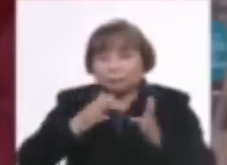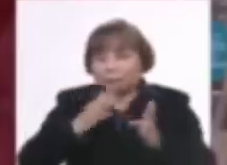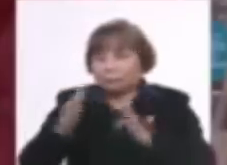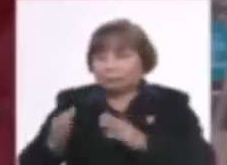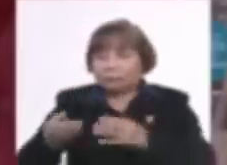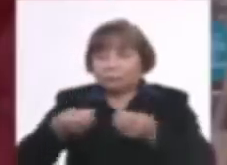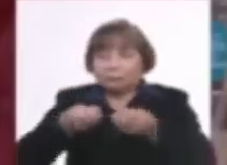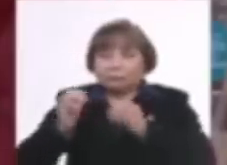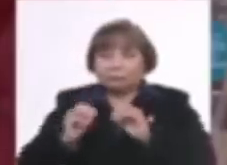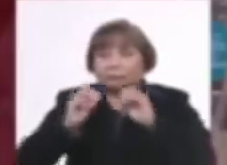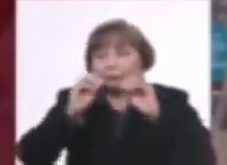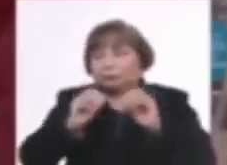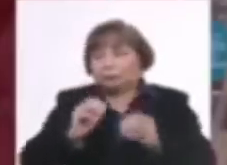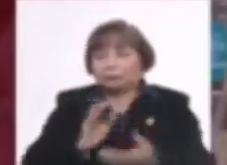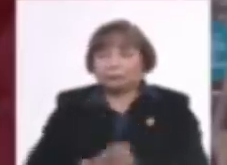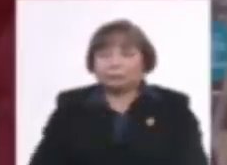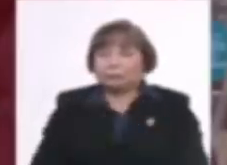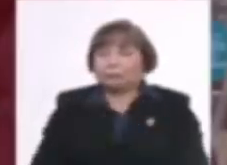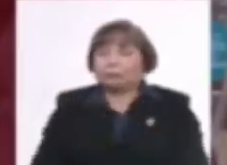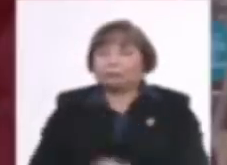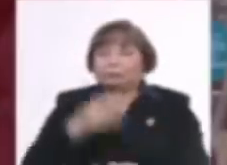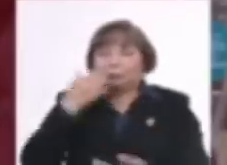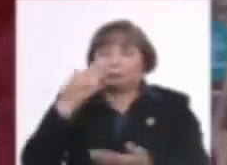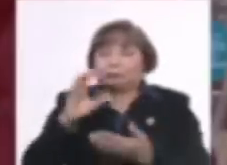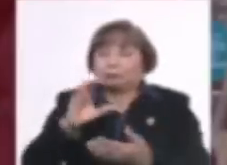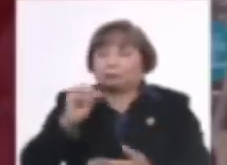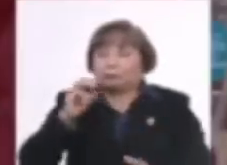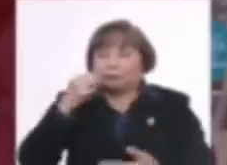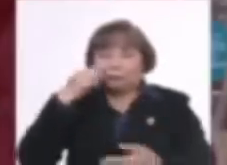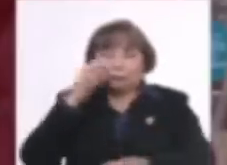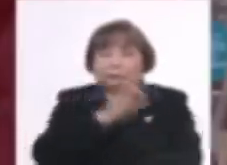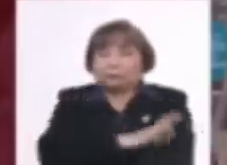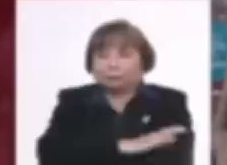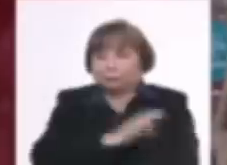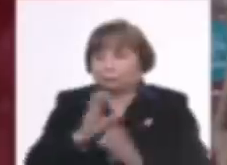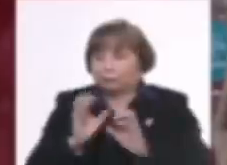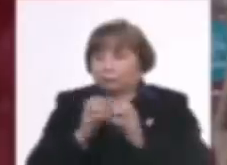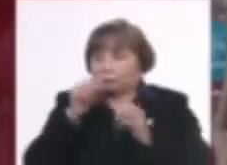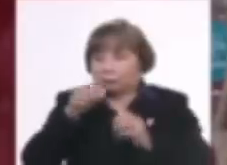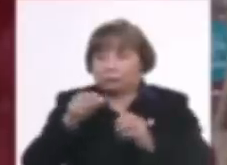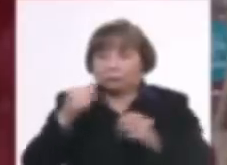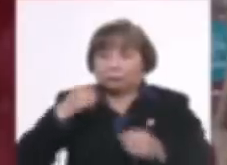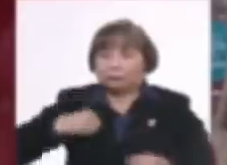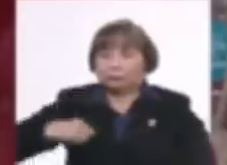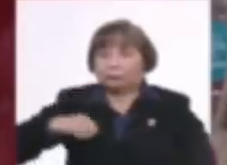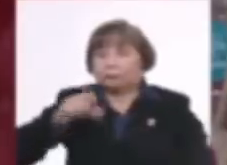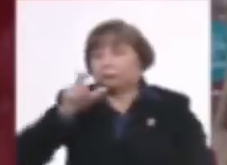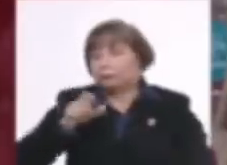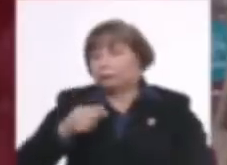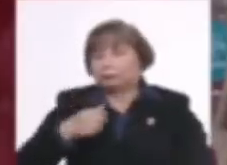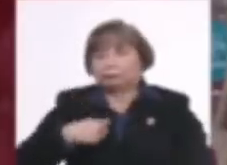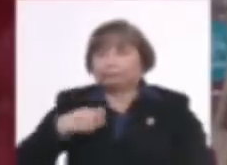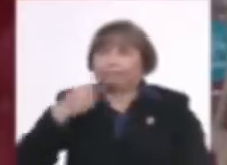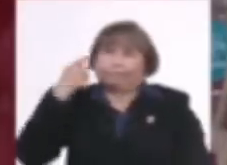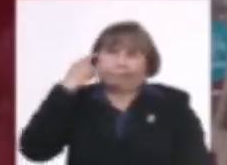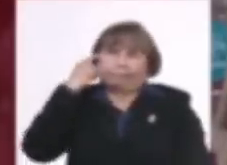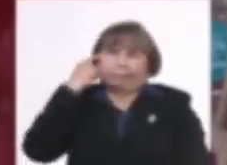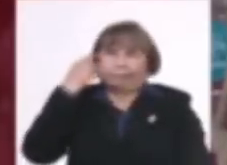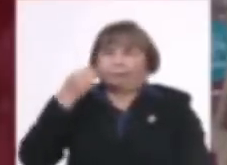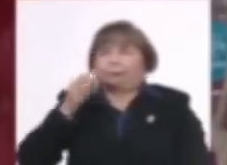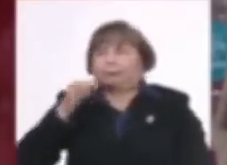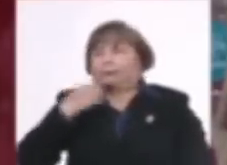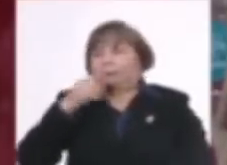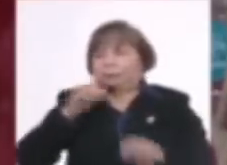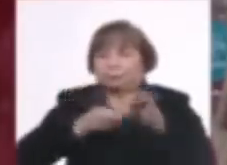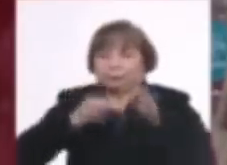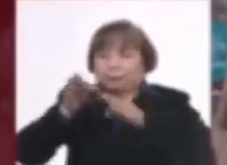la adjudicación, está el comité de fiscalización de esa municipalidad. Yo creo que el que